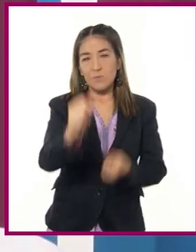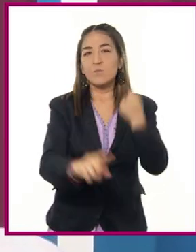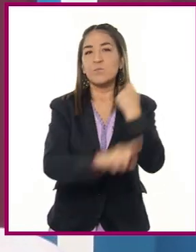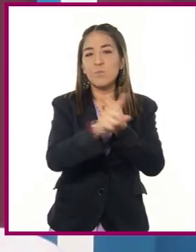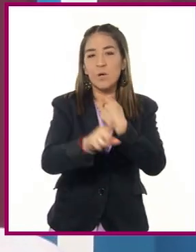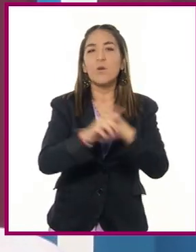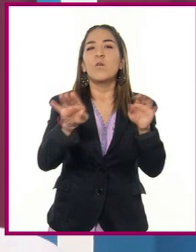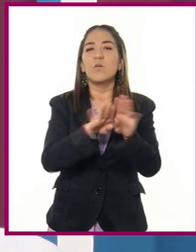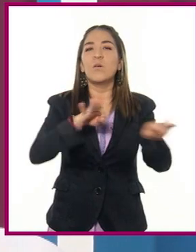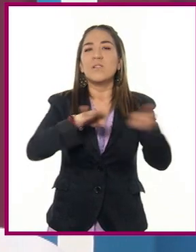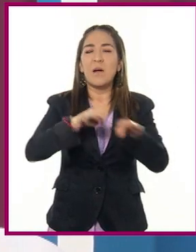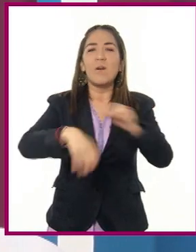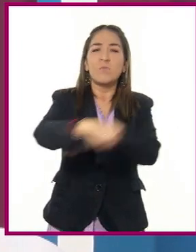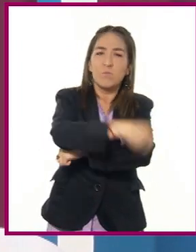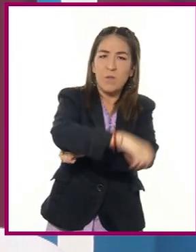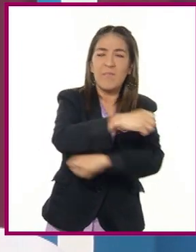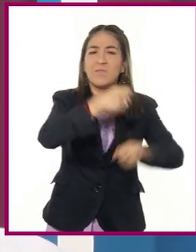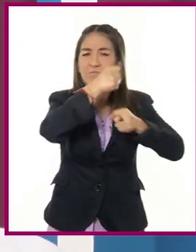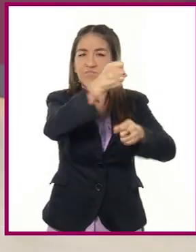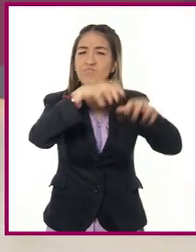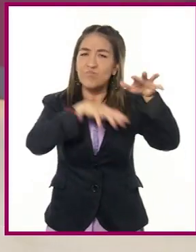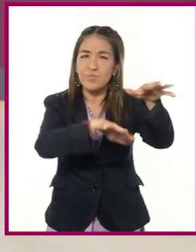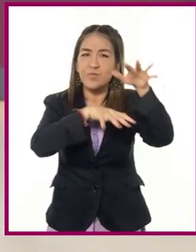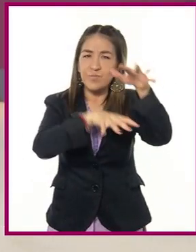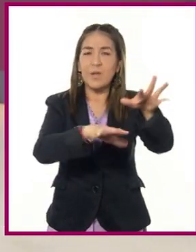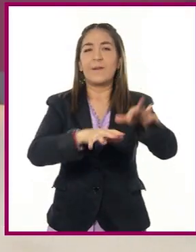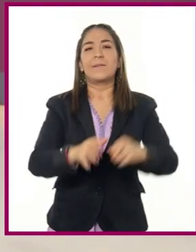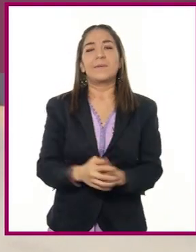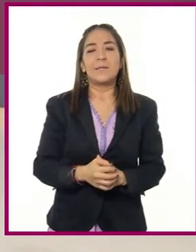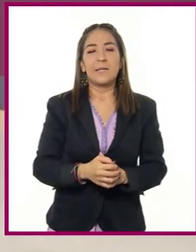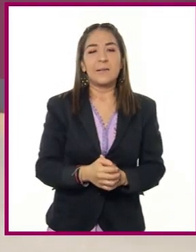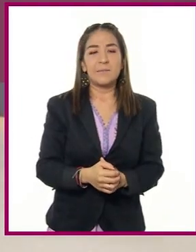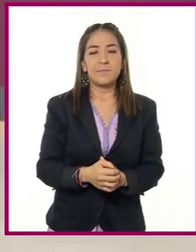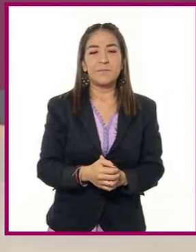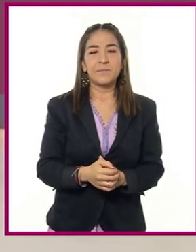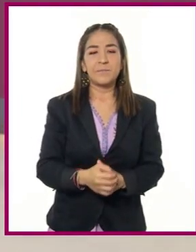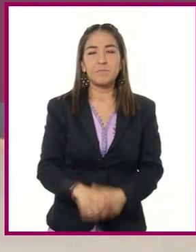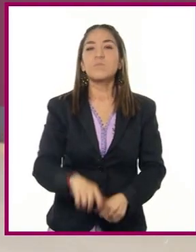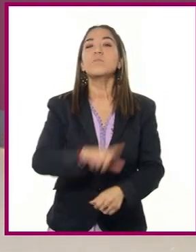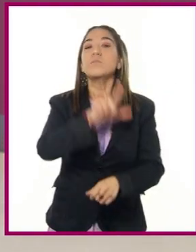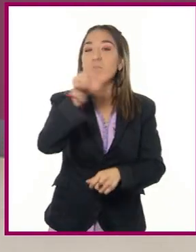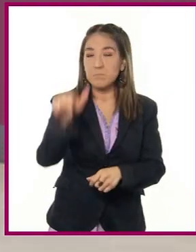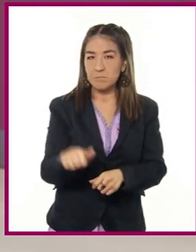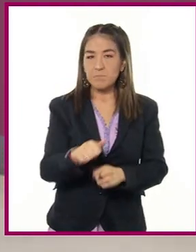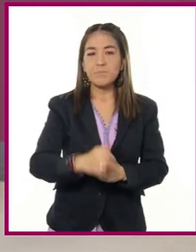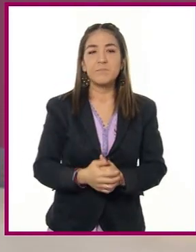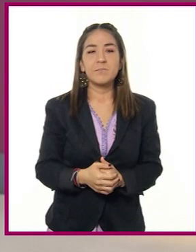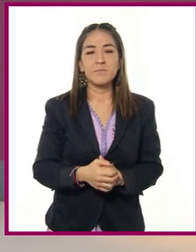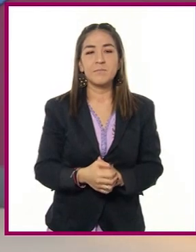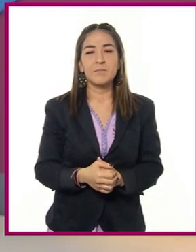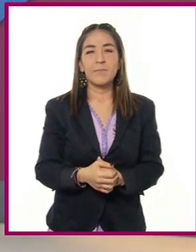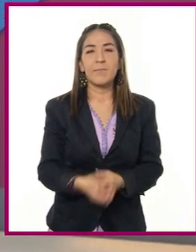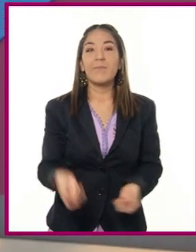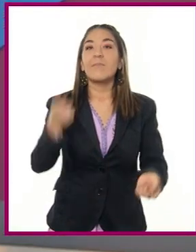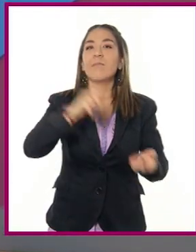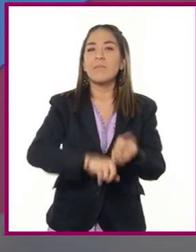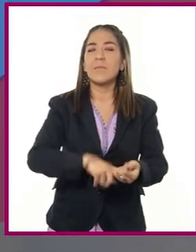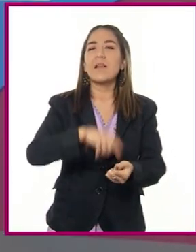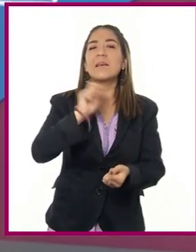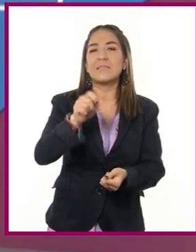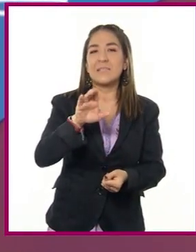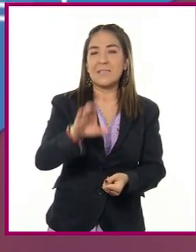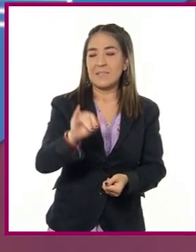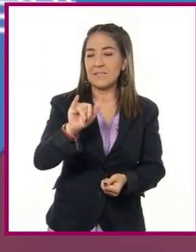movimiento obrero y varias formas de socialismo. Sigue lo que se podría llamar el momento keynesiano